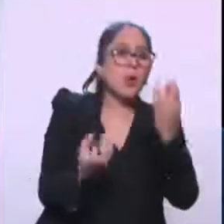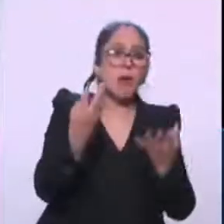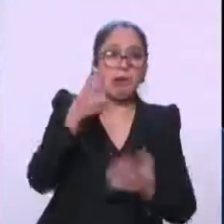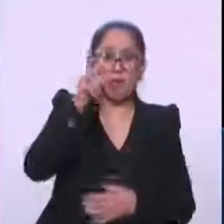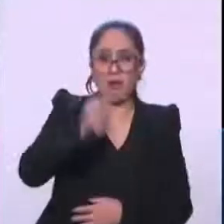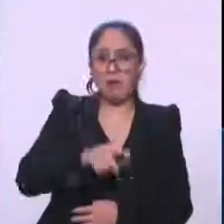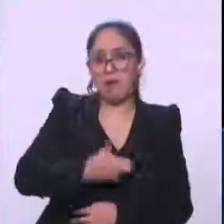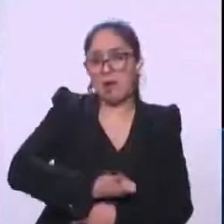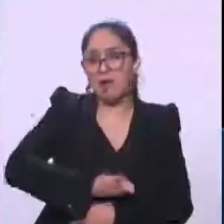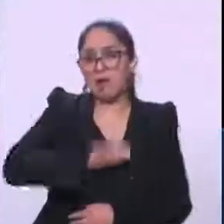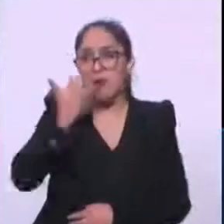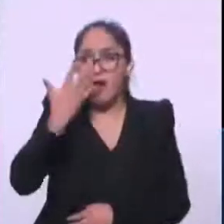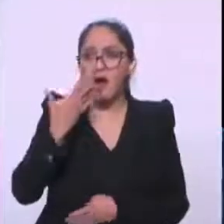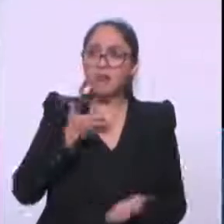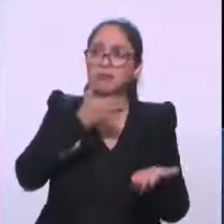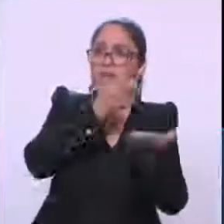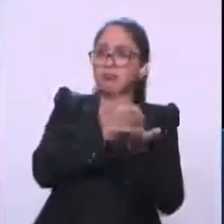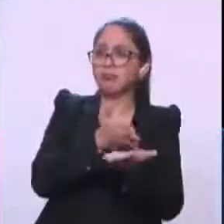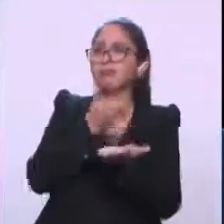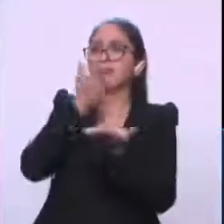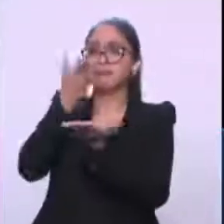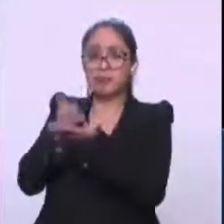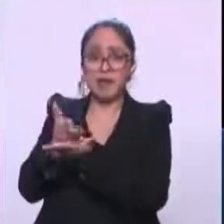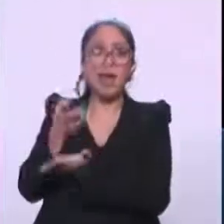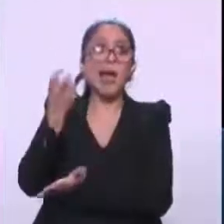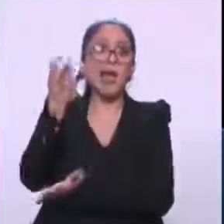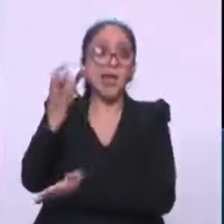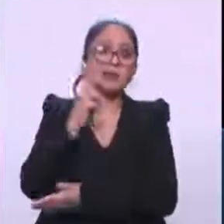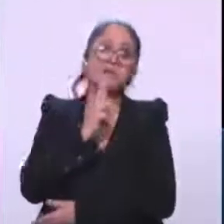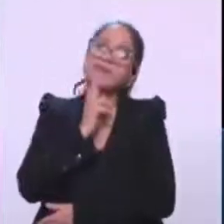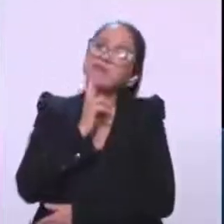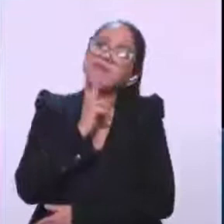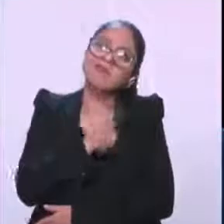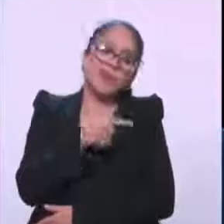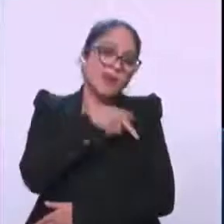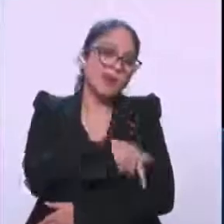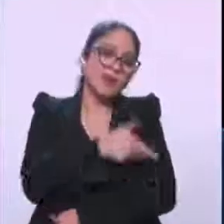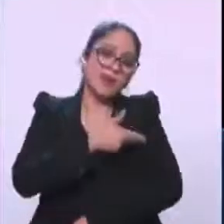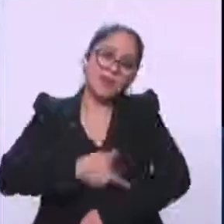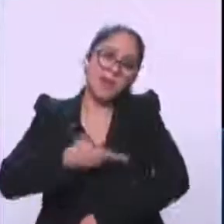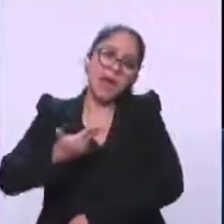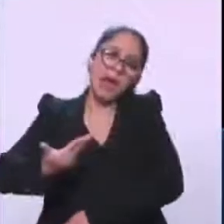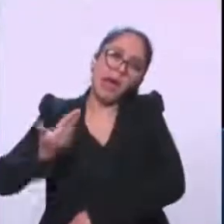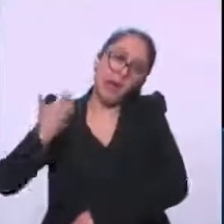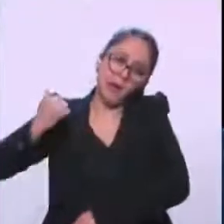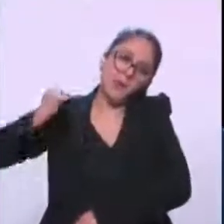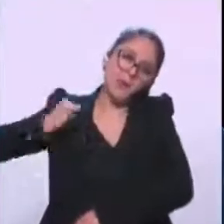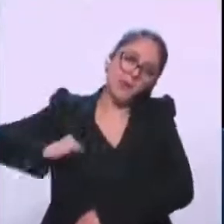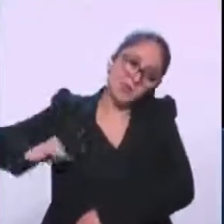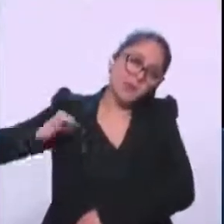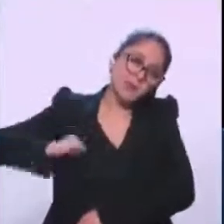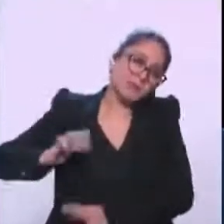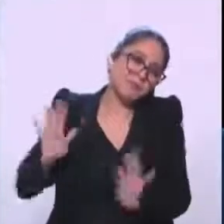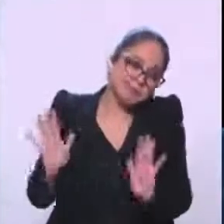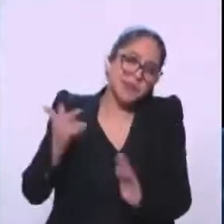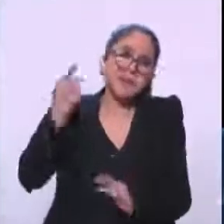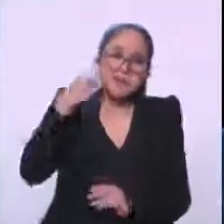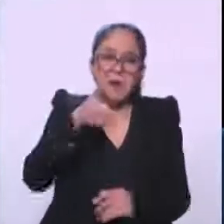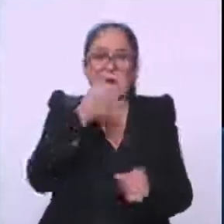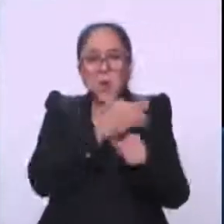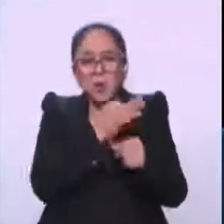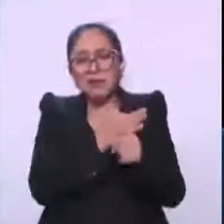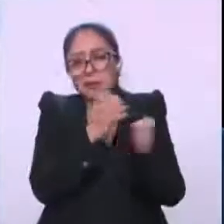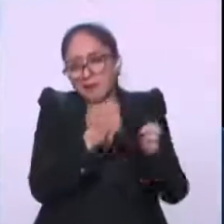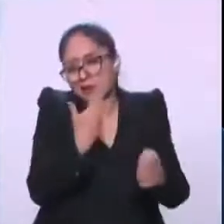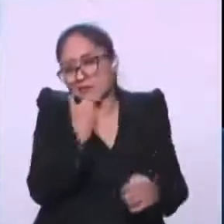hacerlas cara a cara en viviendo, que es como Dios manda, como ¿no? con la metodología más ortodoxa. Y lo demás está bien, o sea, es mediático